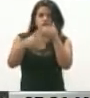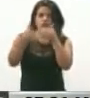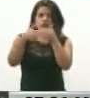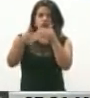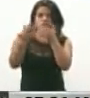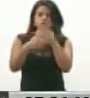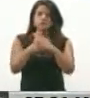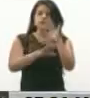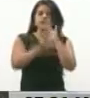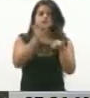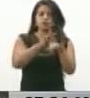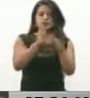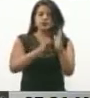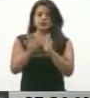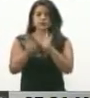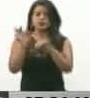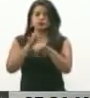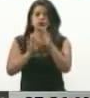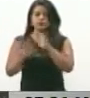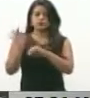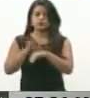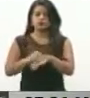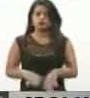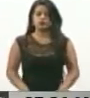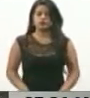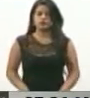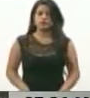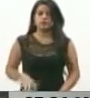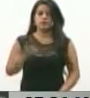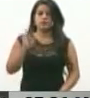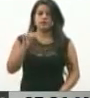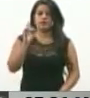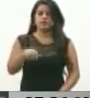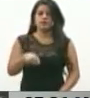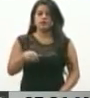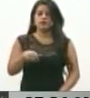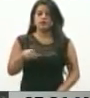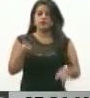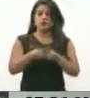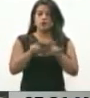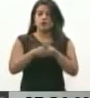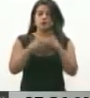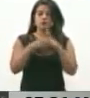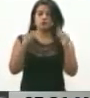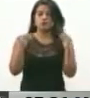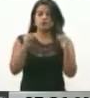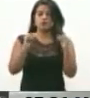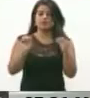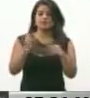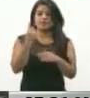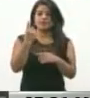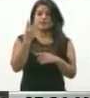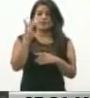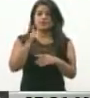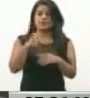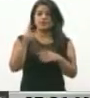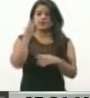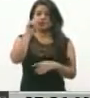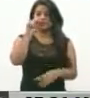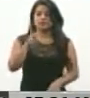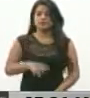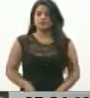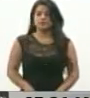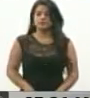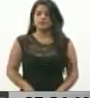15 minutos y la información proviene de diversas fuentes, ¿no? Principalmente de TVs, que